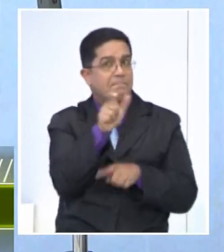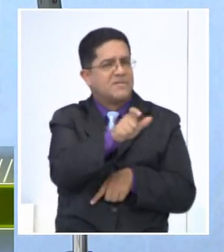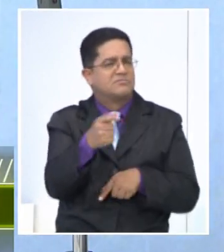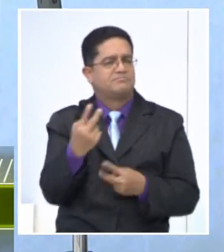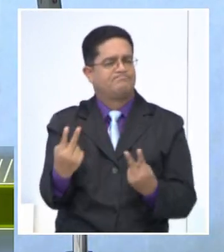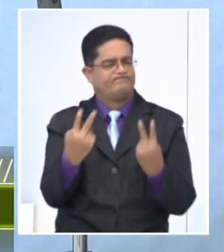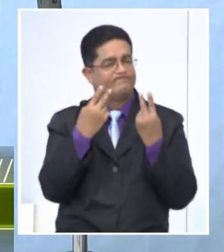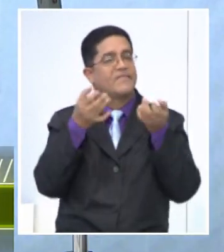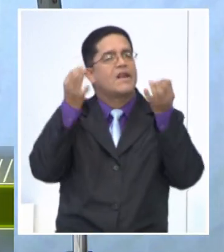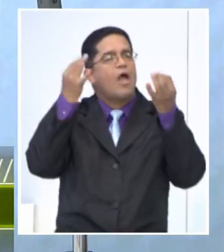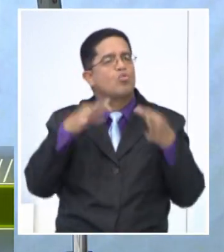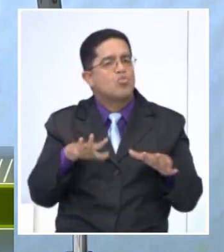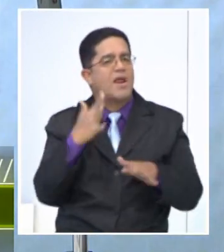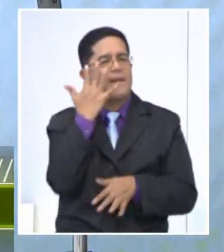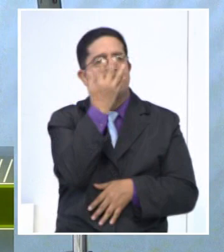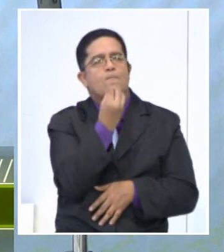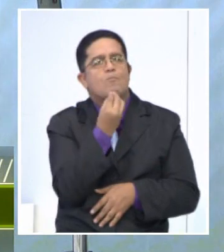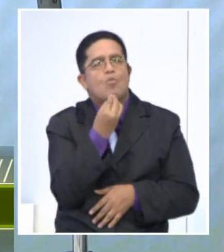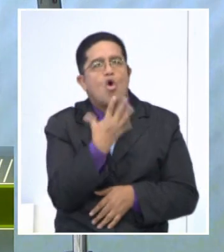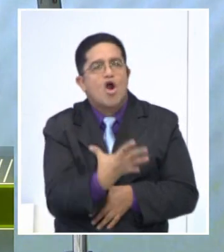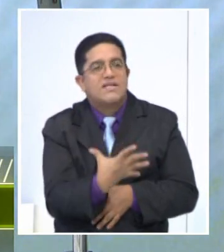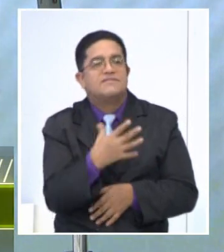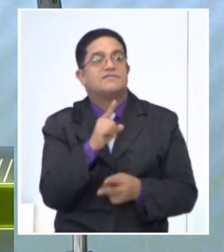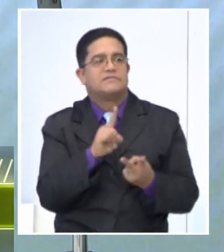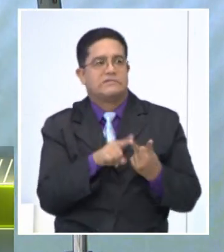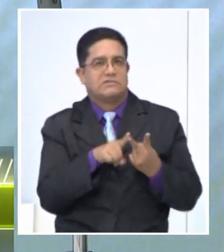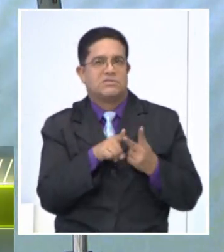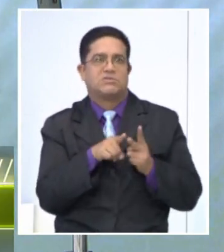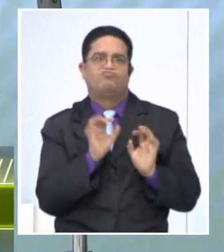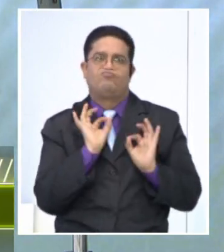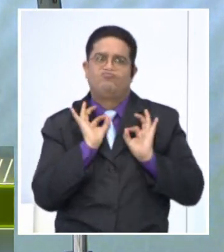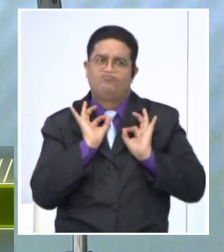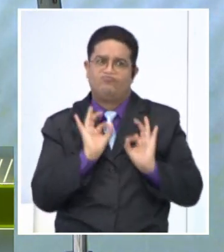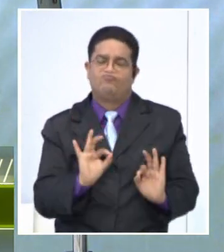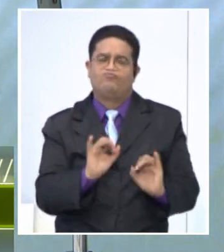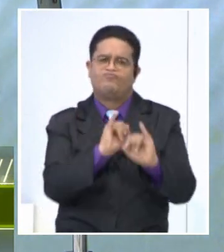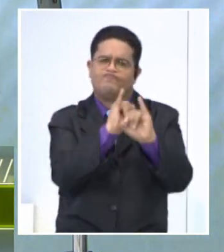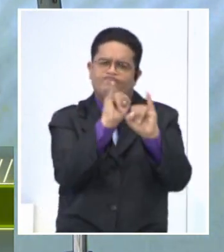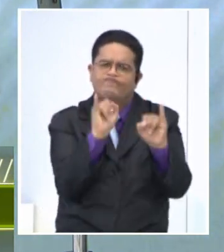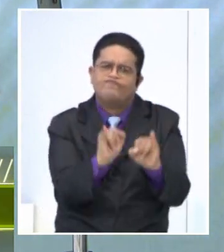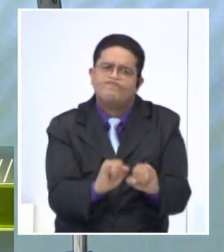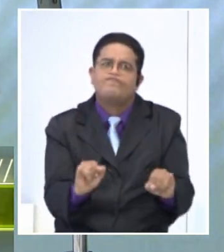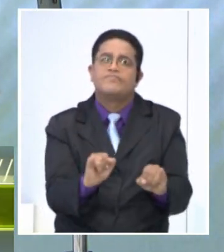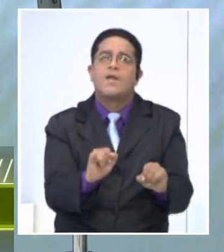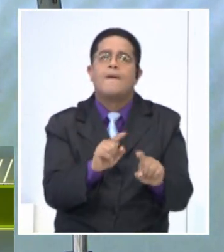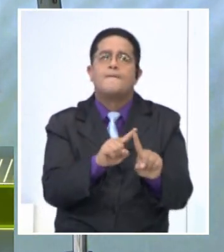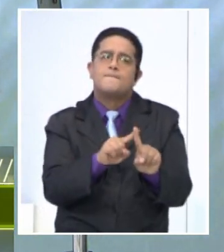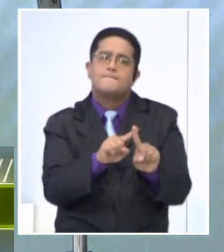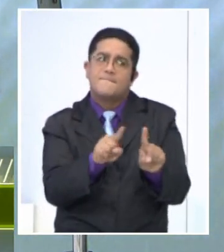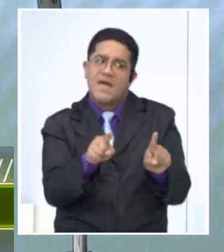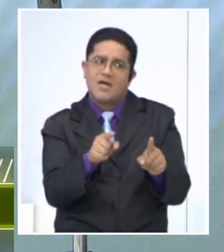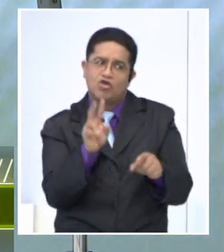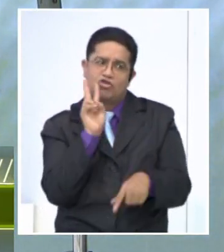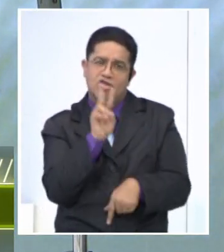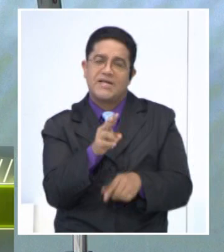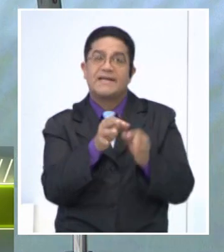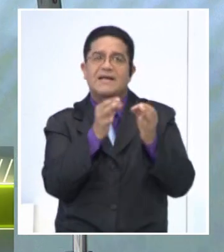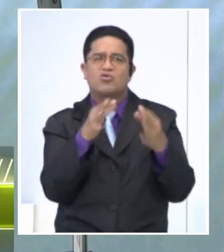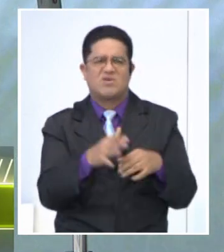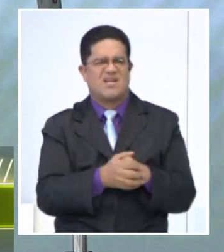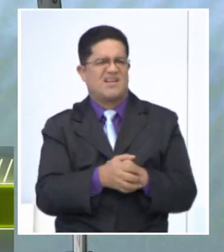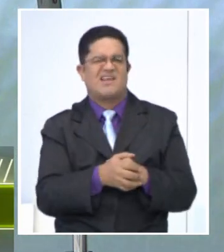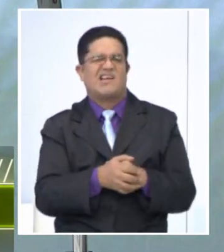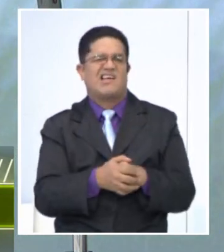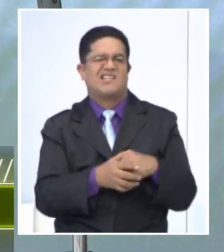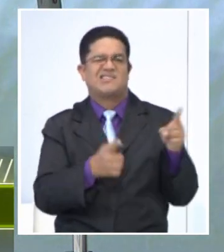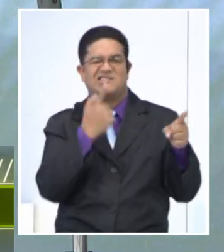armónica, mucho más bonita, en su óptima expresión de belleza, pero que se vea natural, no que digan esa nariz